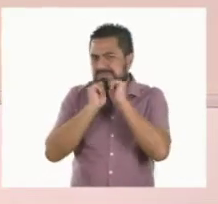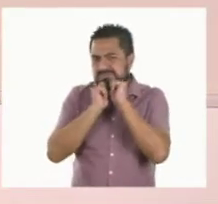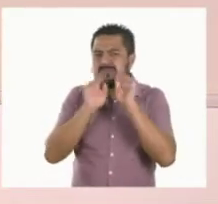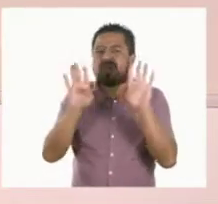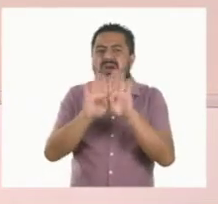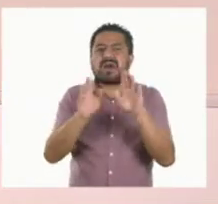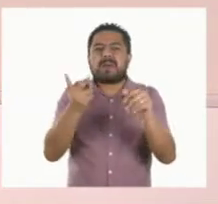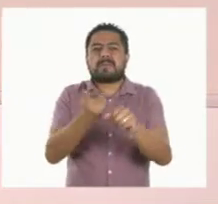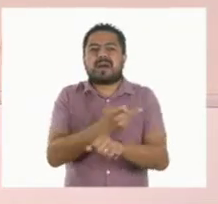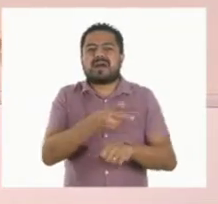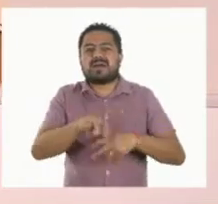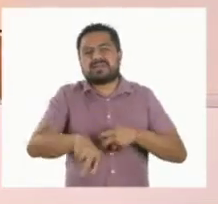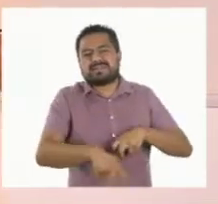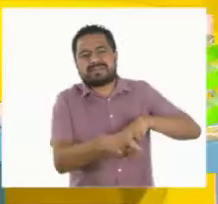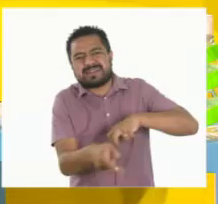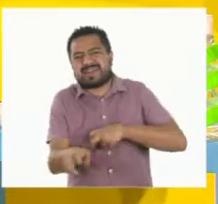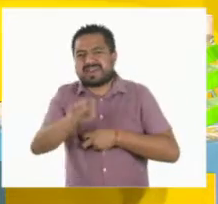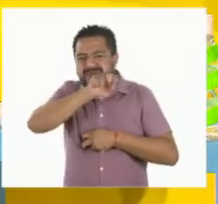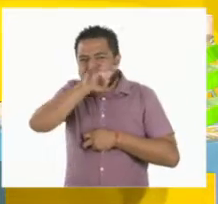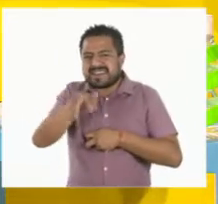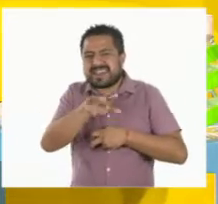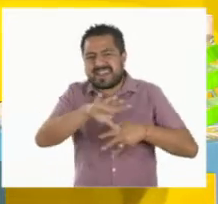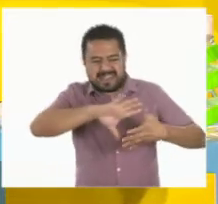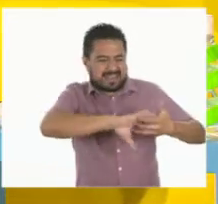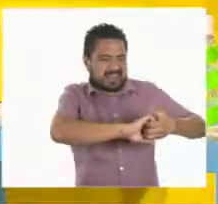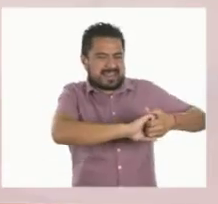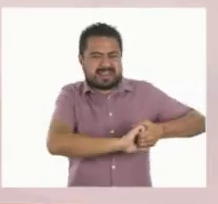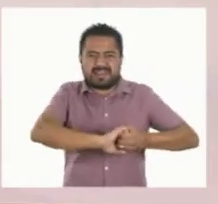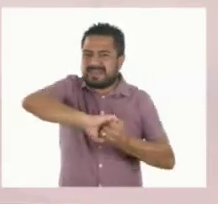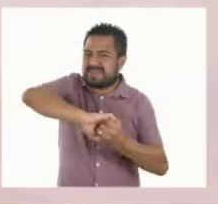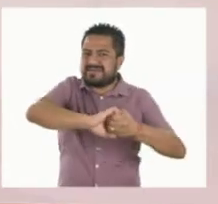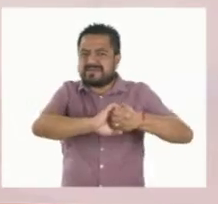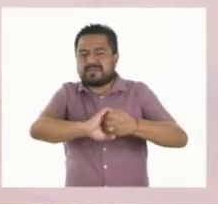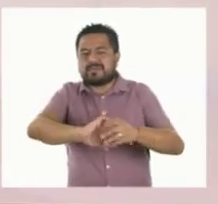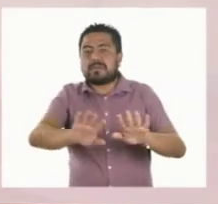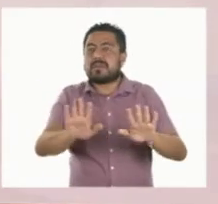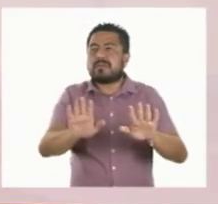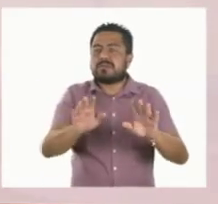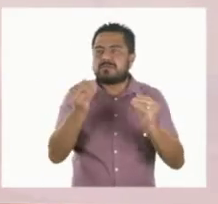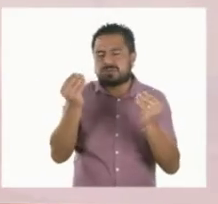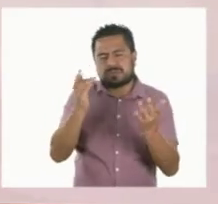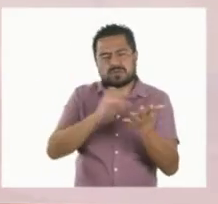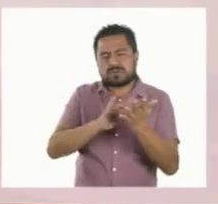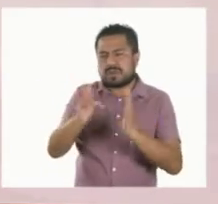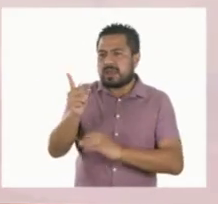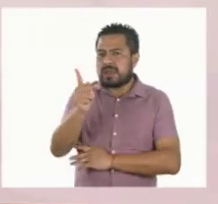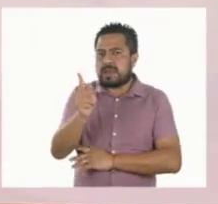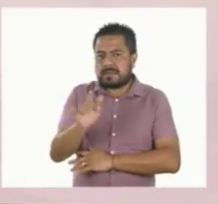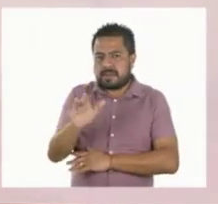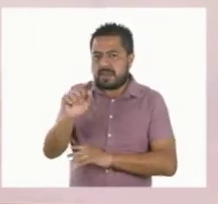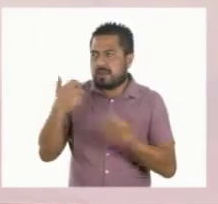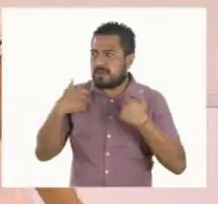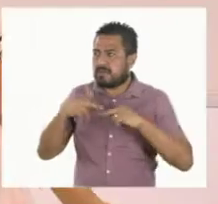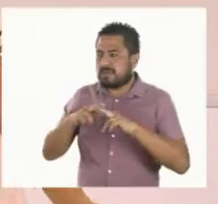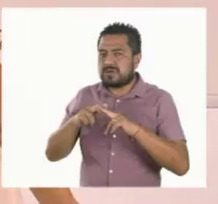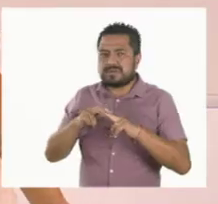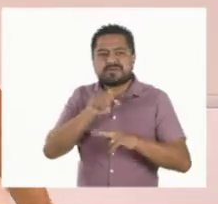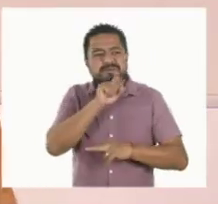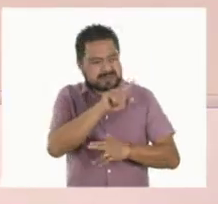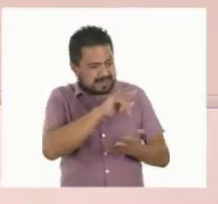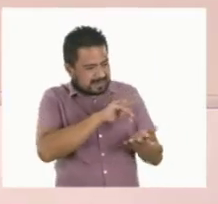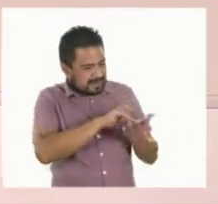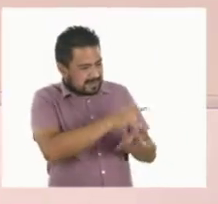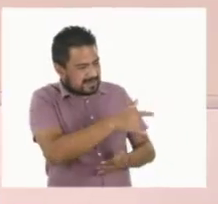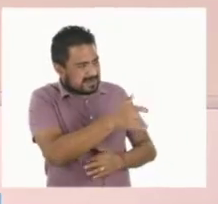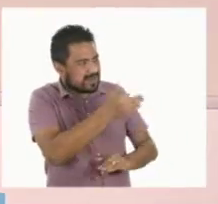le pasa a la víbora de la mar. Es verdad, es verdad. Y pues muchas gracias, Paco. Al contrario, muchas gracias a ti,